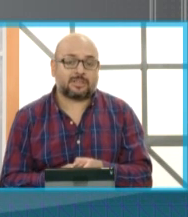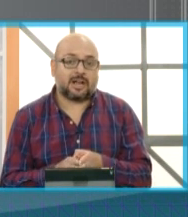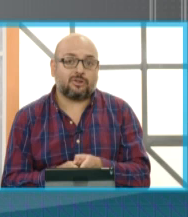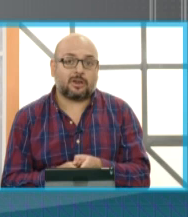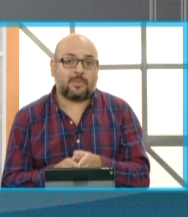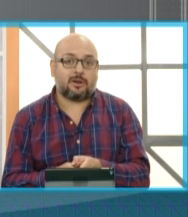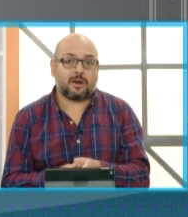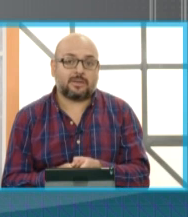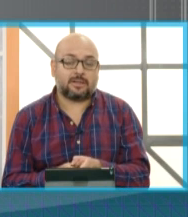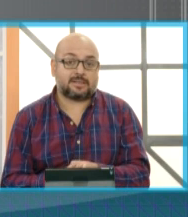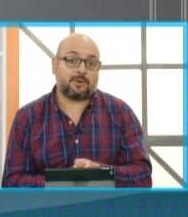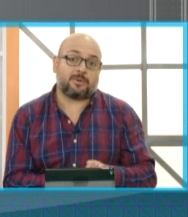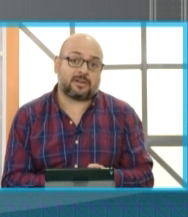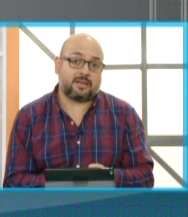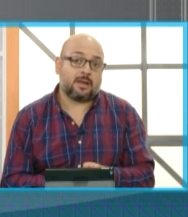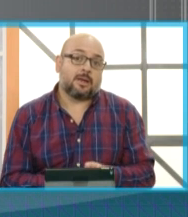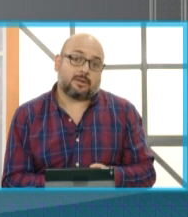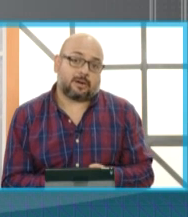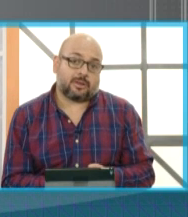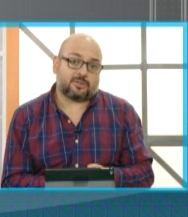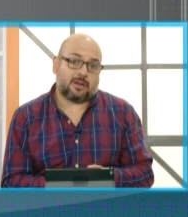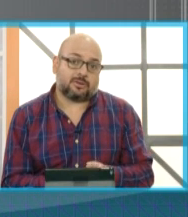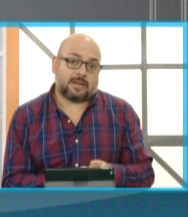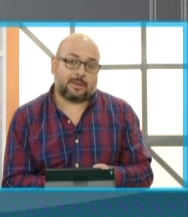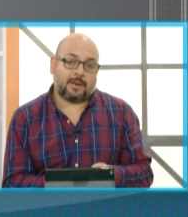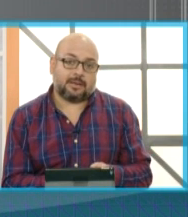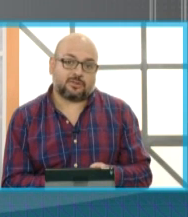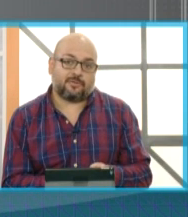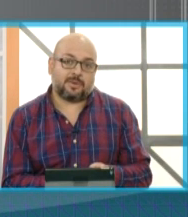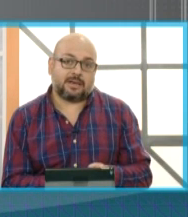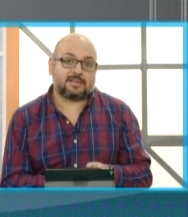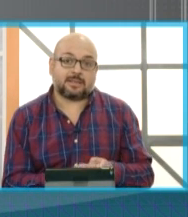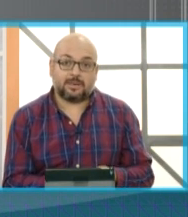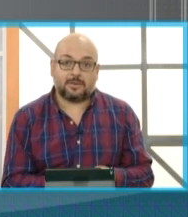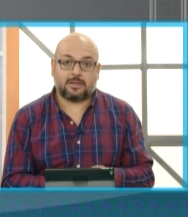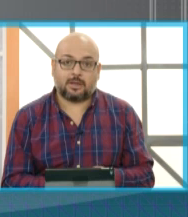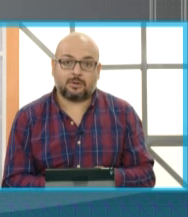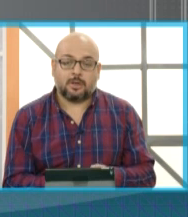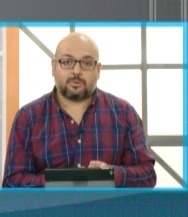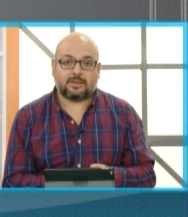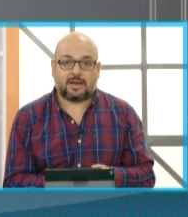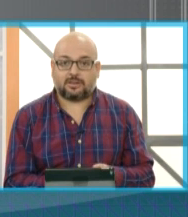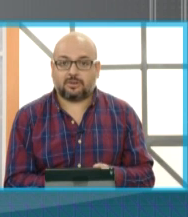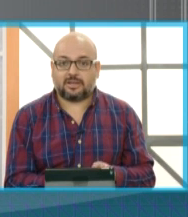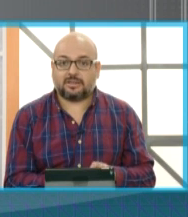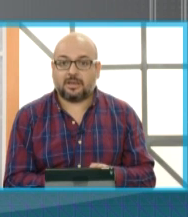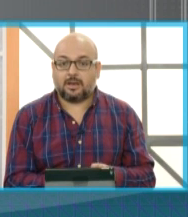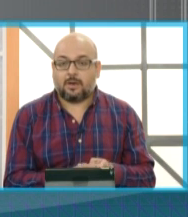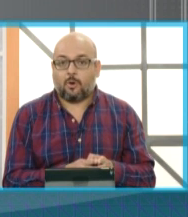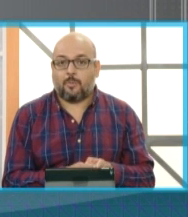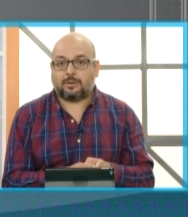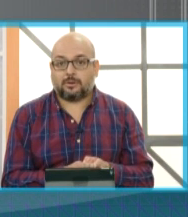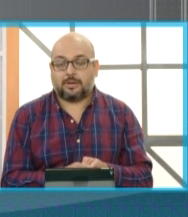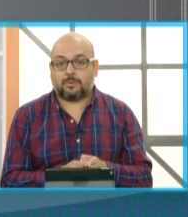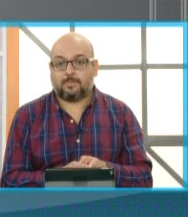esto, destacando que los medios ahora hablan del desempleo, pero en realidad, recordemos algo, la tapa y los informes de la Iglesia también habían estado durante la gestión de Cristina,